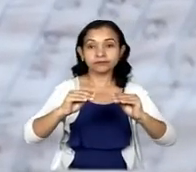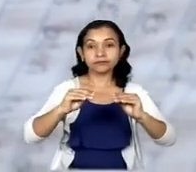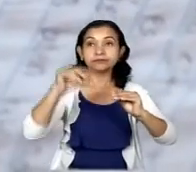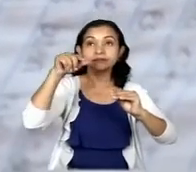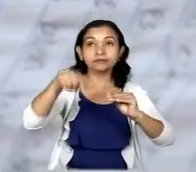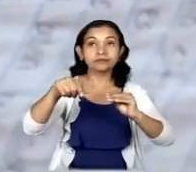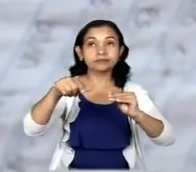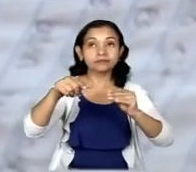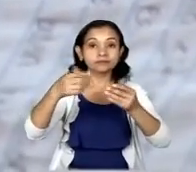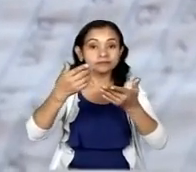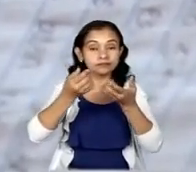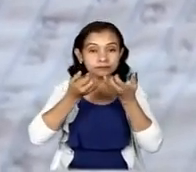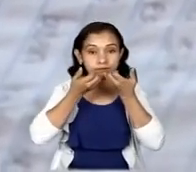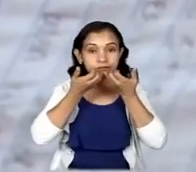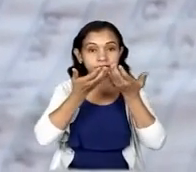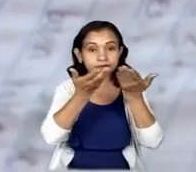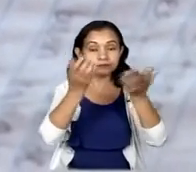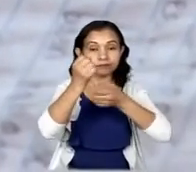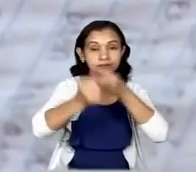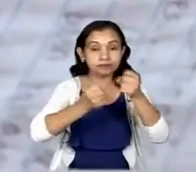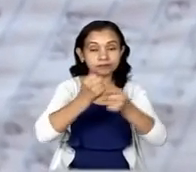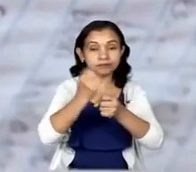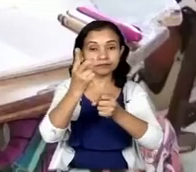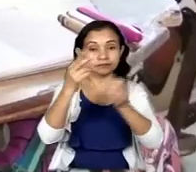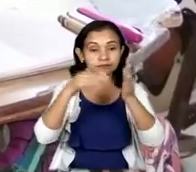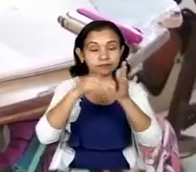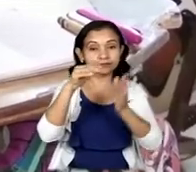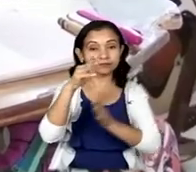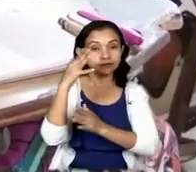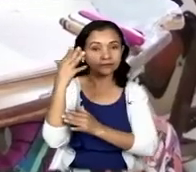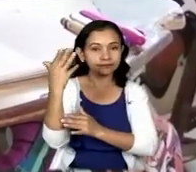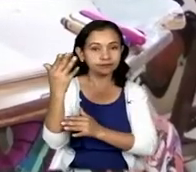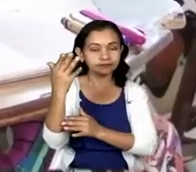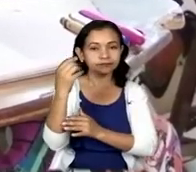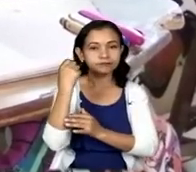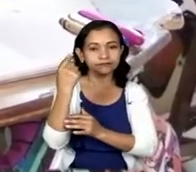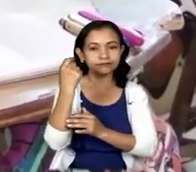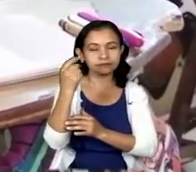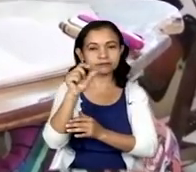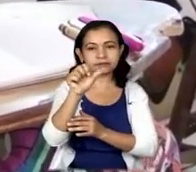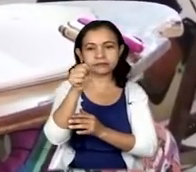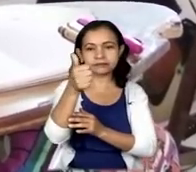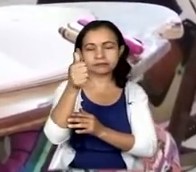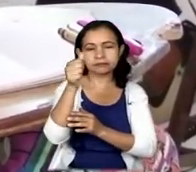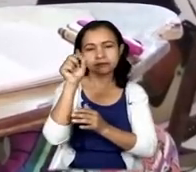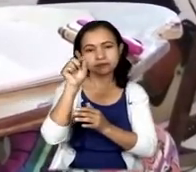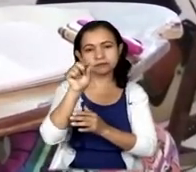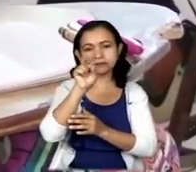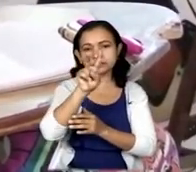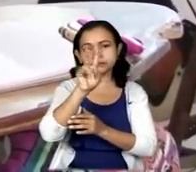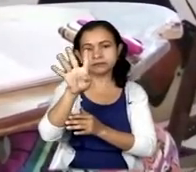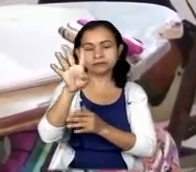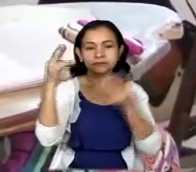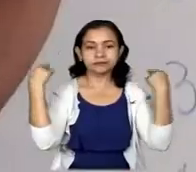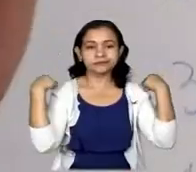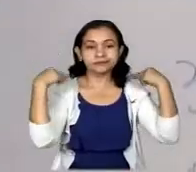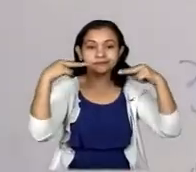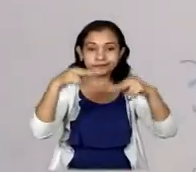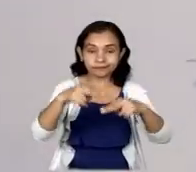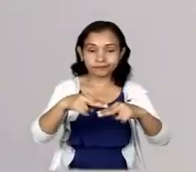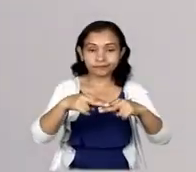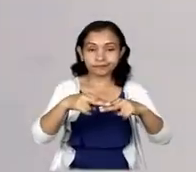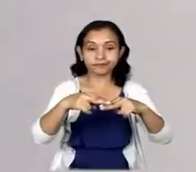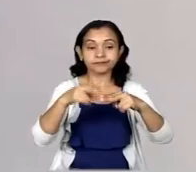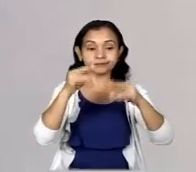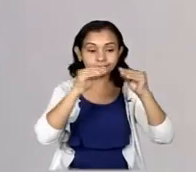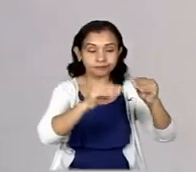esta entidad, se estableció que para el año 2019 estarían haciendo falta unos 6.24 millones de profesores para suplir